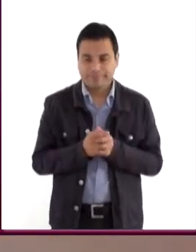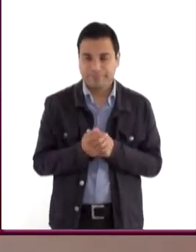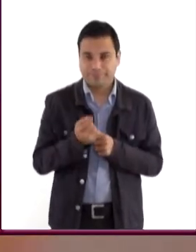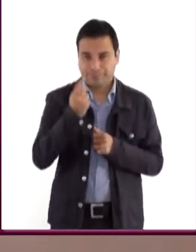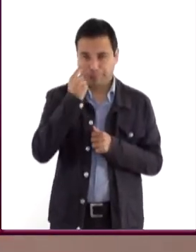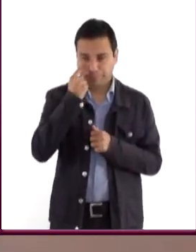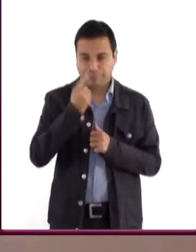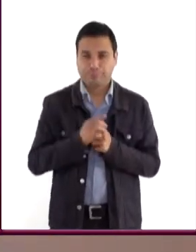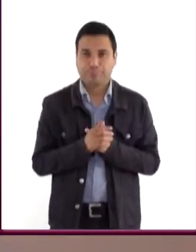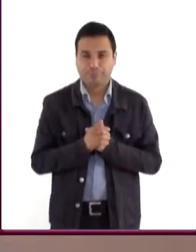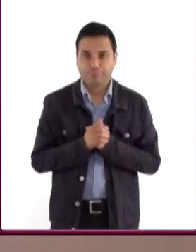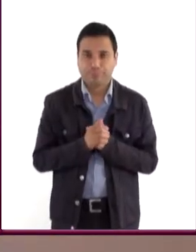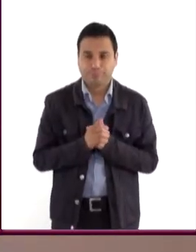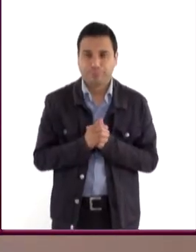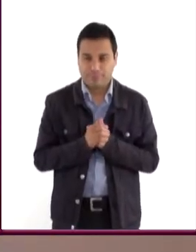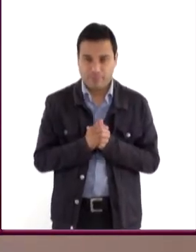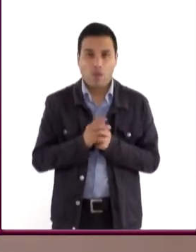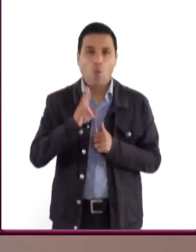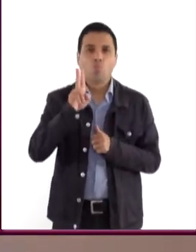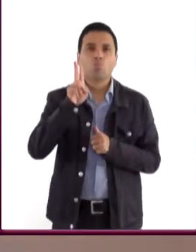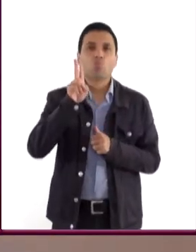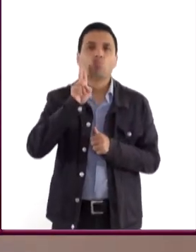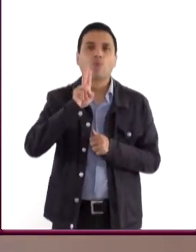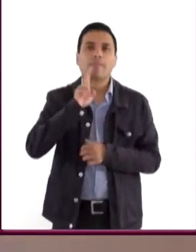que después de este tipo de pruebas,